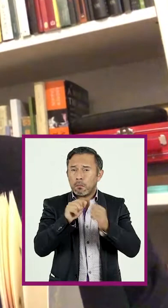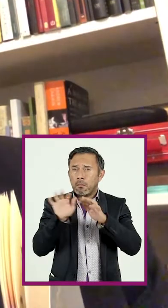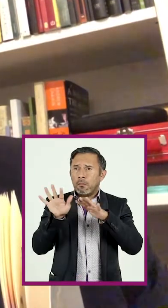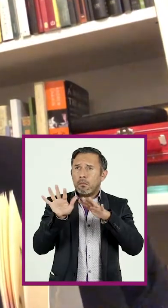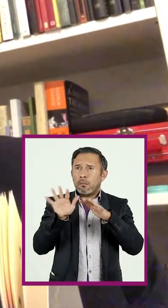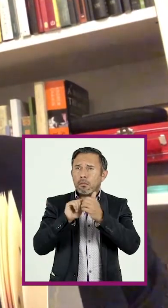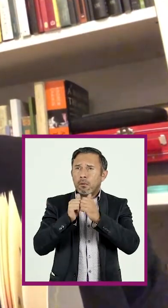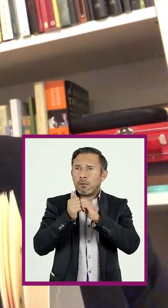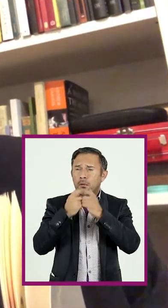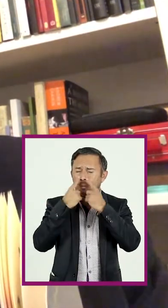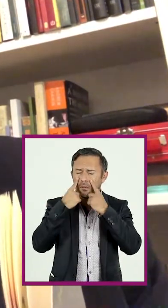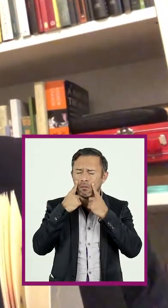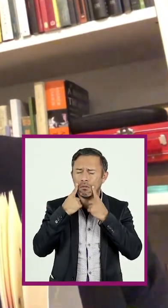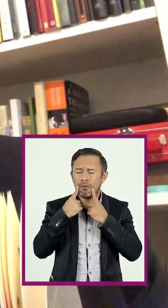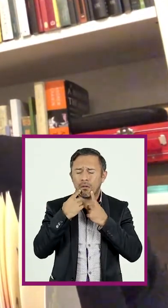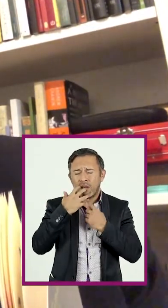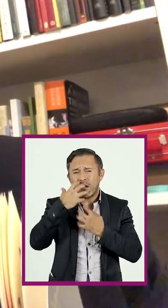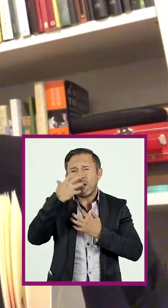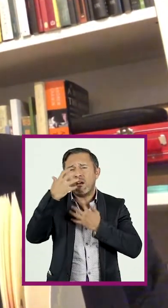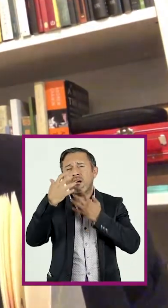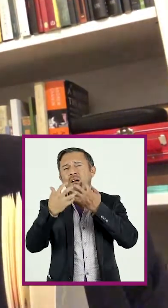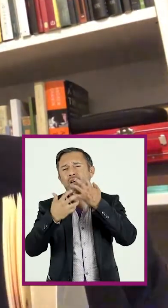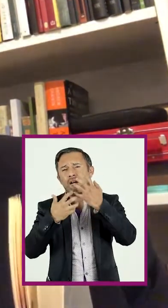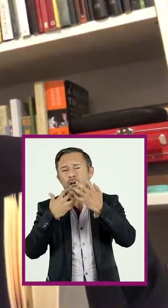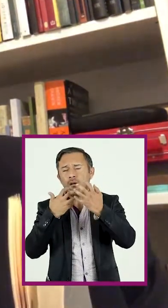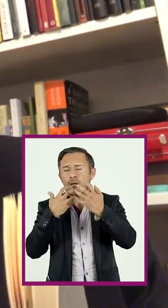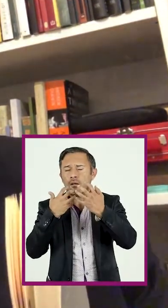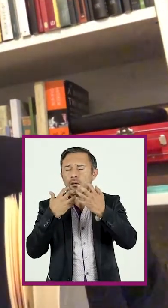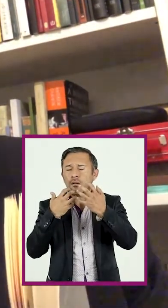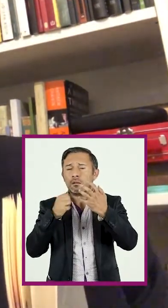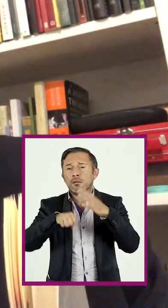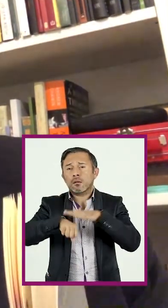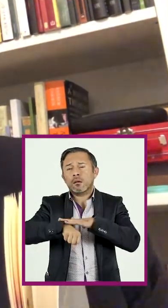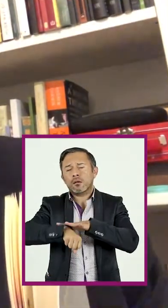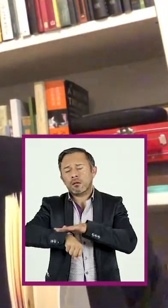Ella lloró, gritó, acarició,